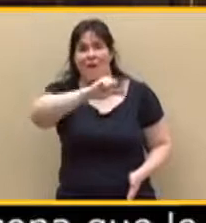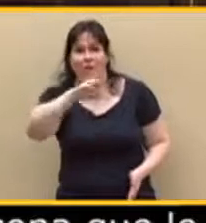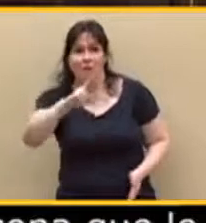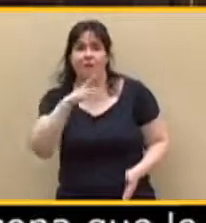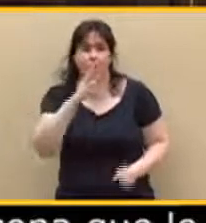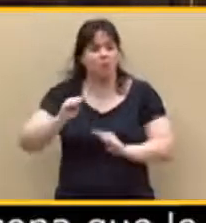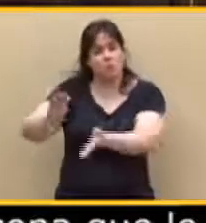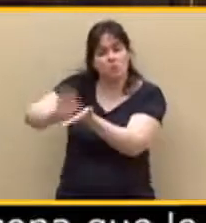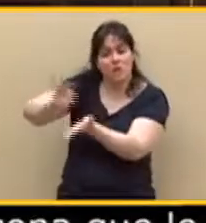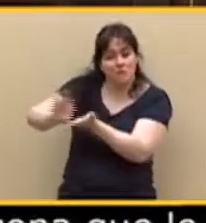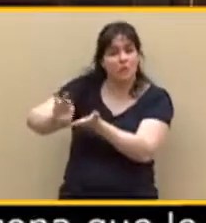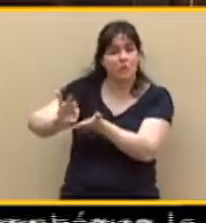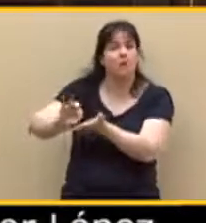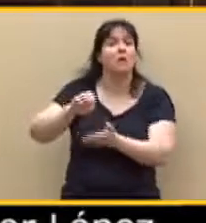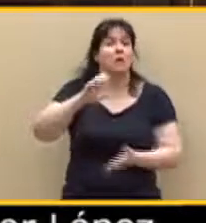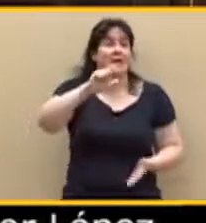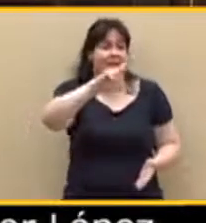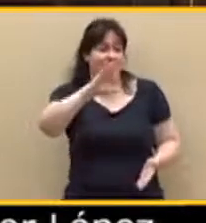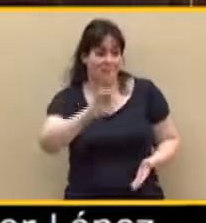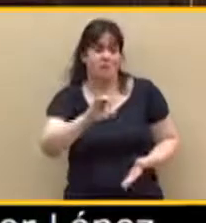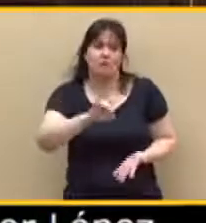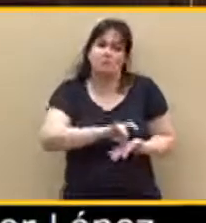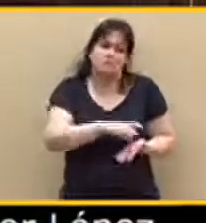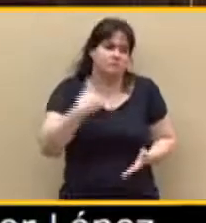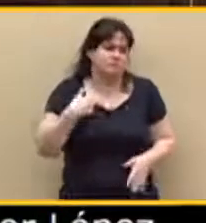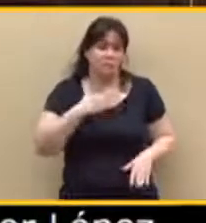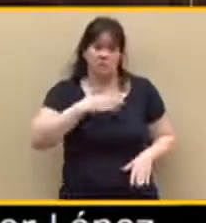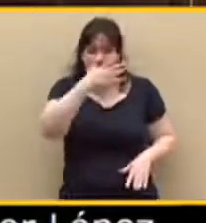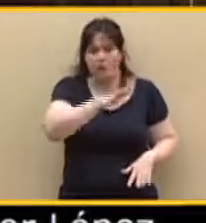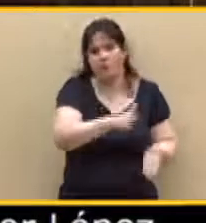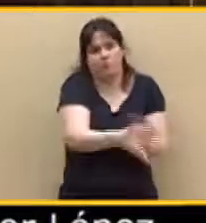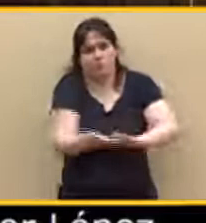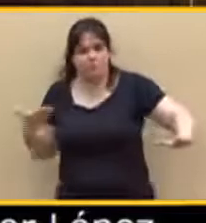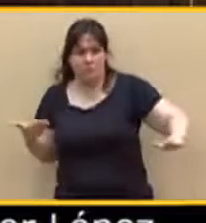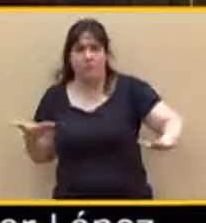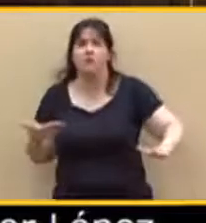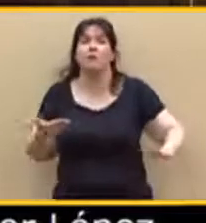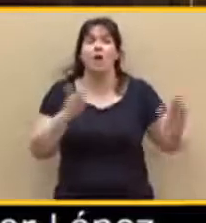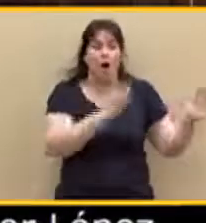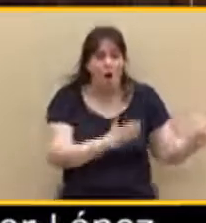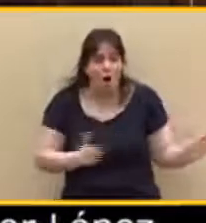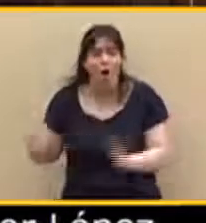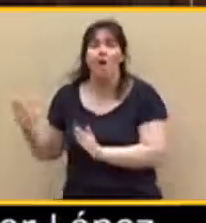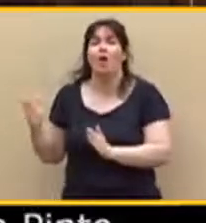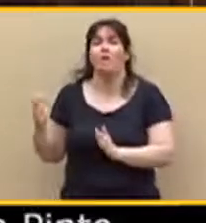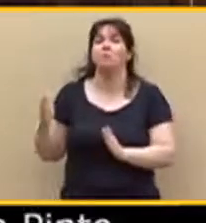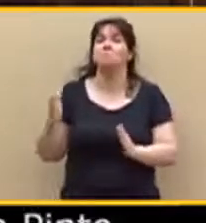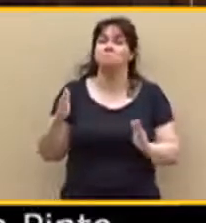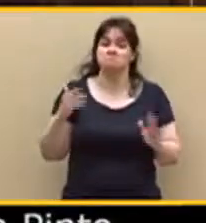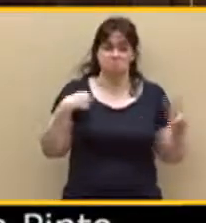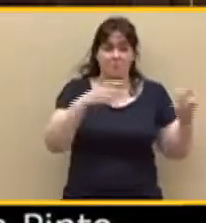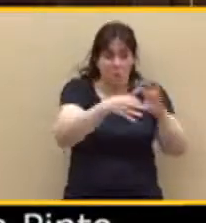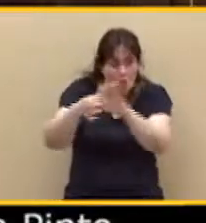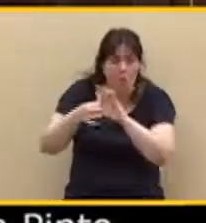servicios de Villarejo, Elisa Pinto abandonase su denuncia. Orden, unidad y a aguantar, señorías. ¿Saben lo que añadía el